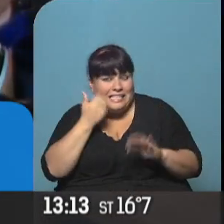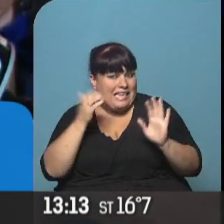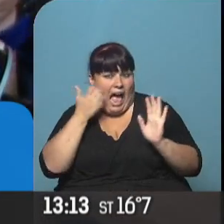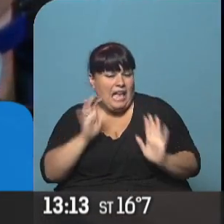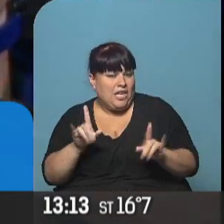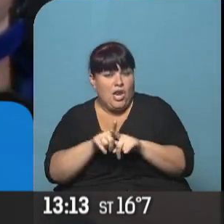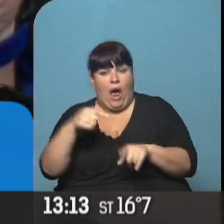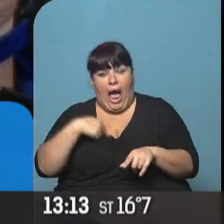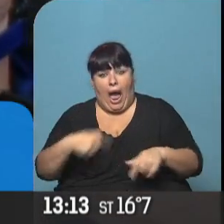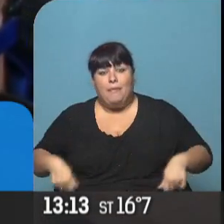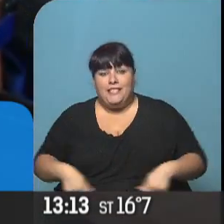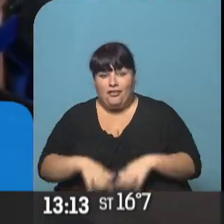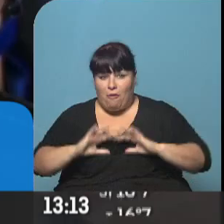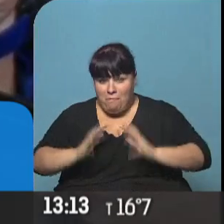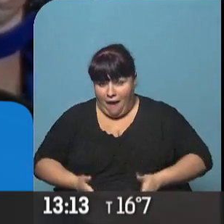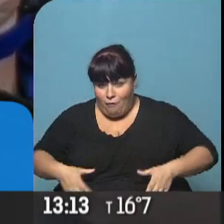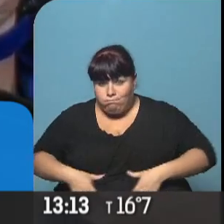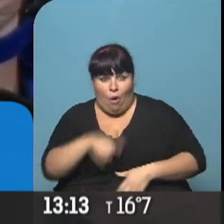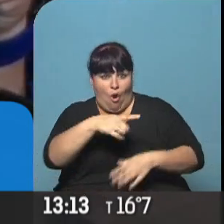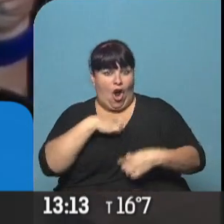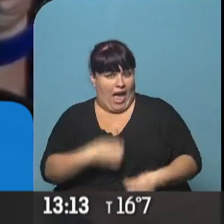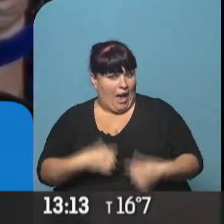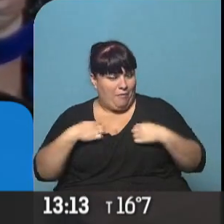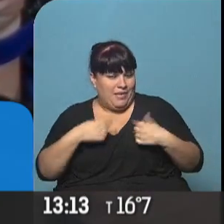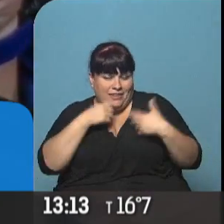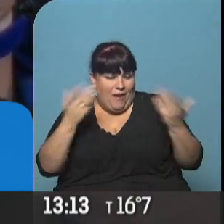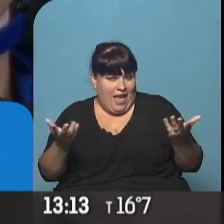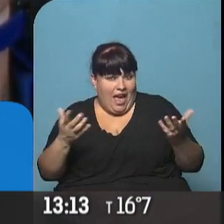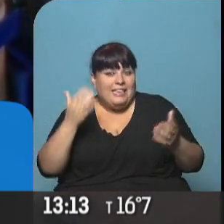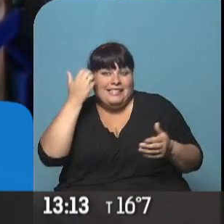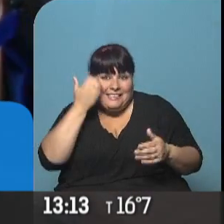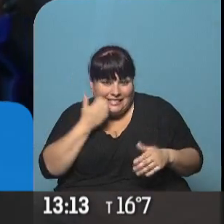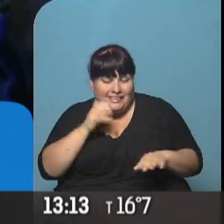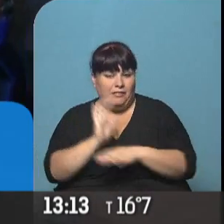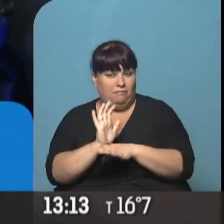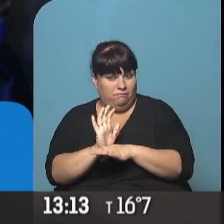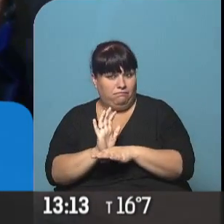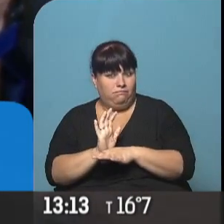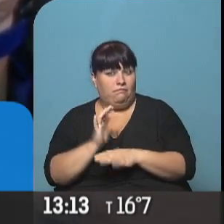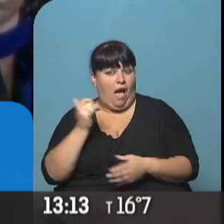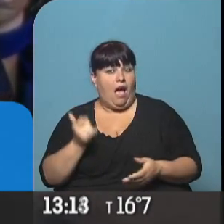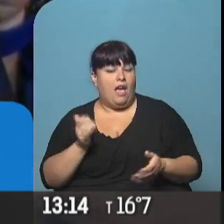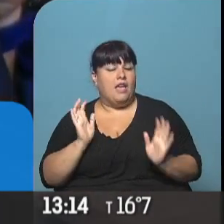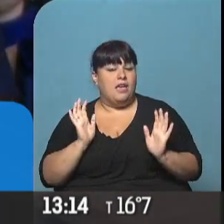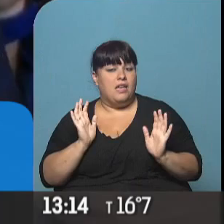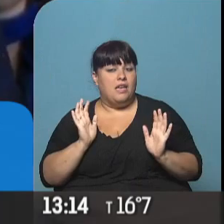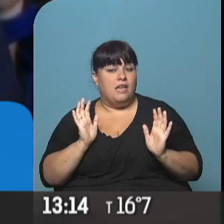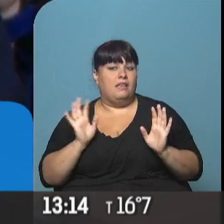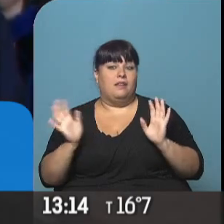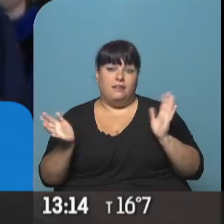así como me pasa a mí con el cinto la panza, usted con la camisa, ajustado. Es decir, que